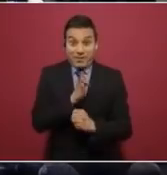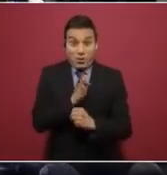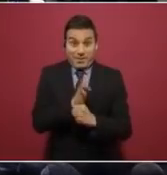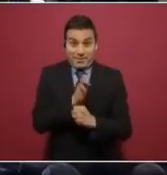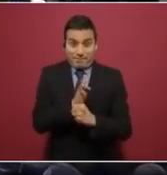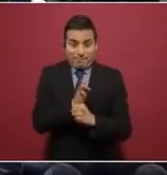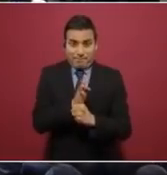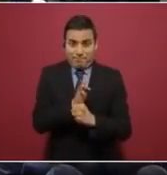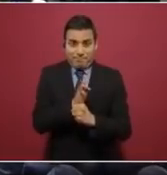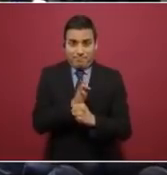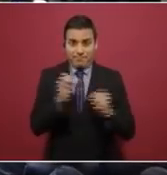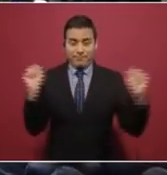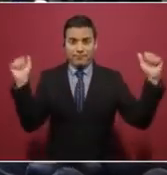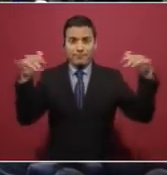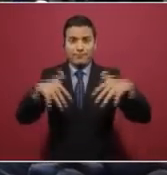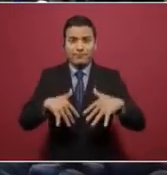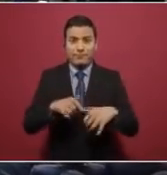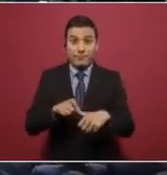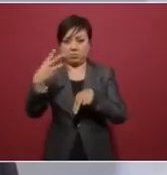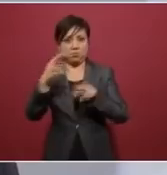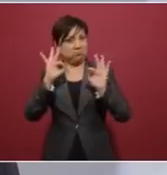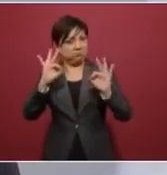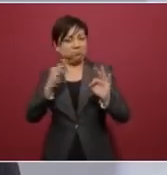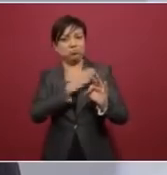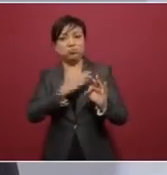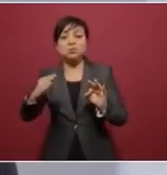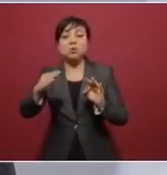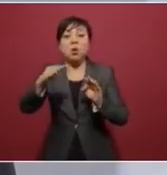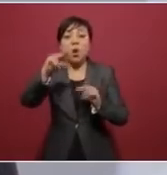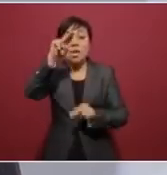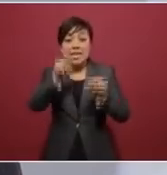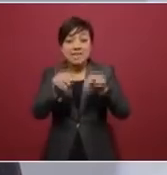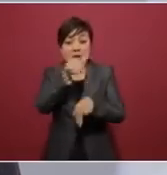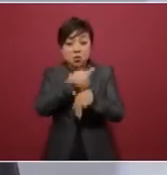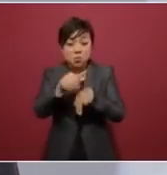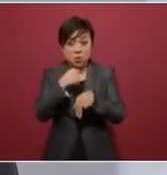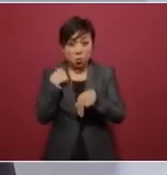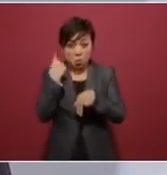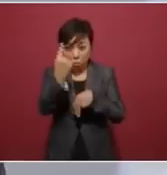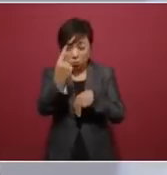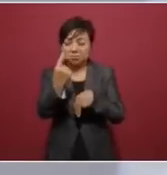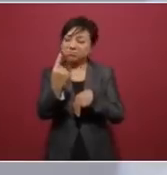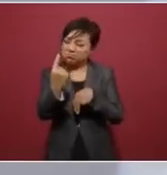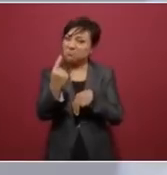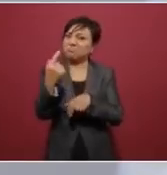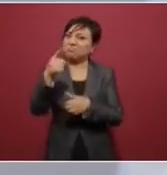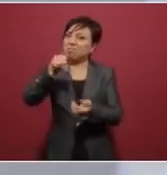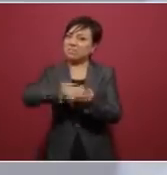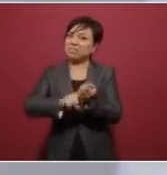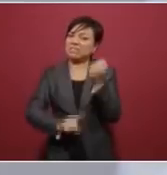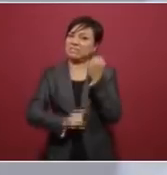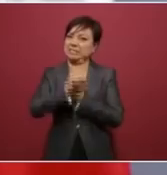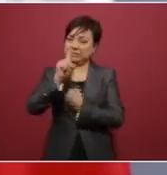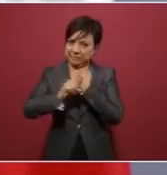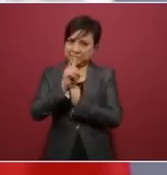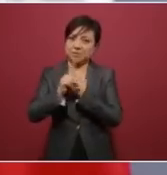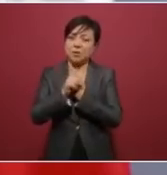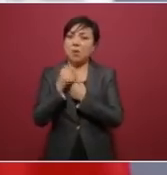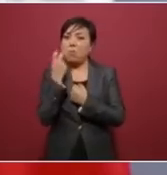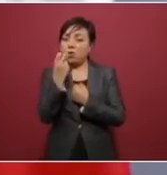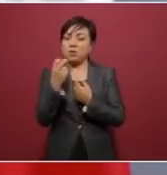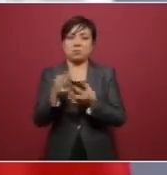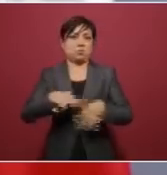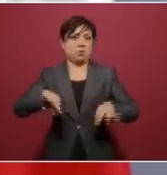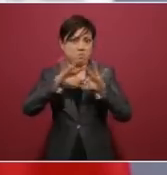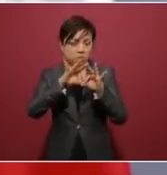la población que no cuenta con seguro social. Vamos por eso a reestructurar